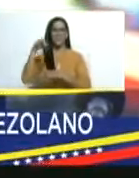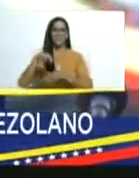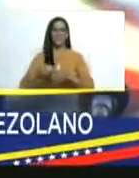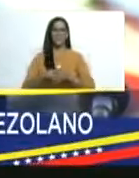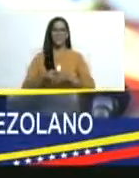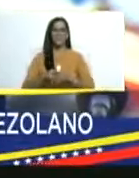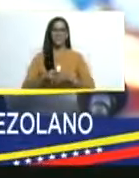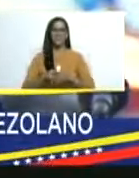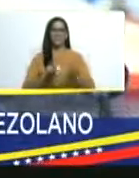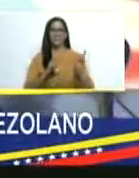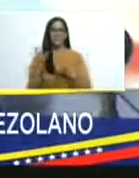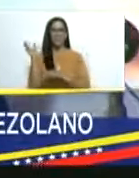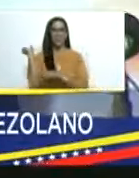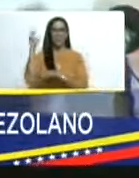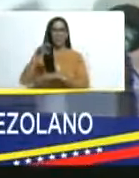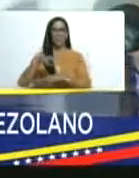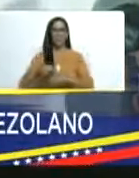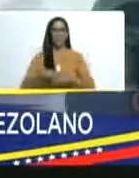¿Está listo para pichar?